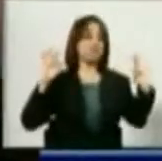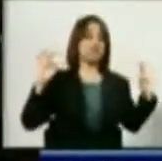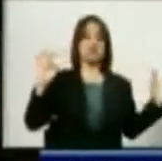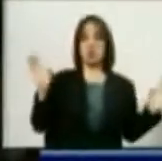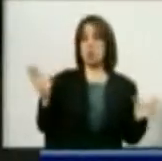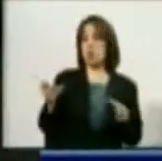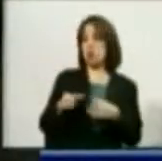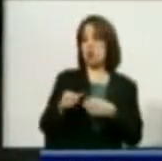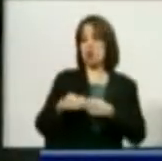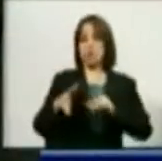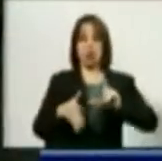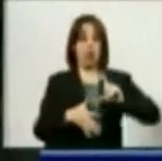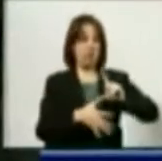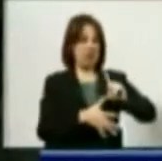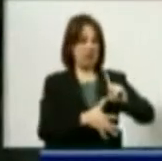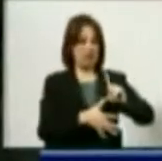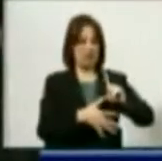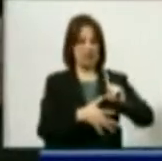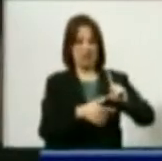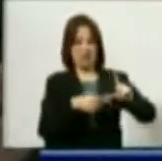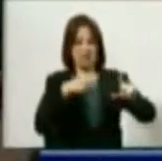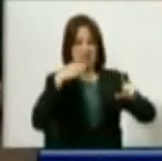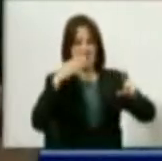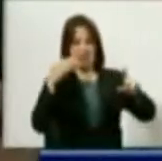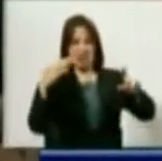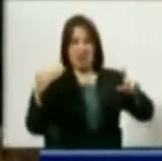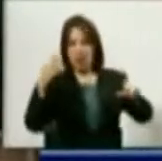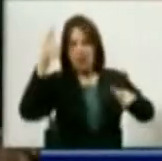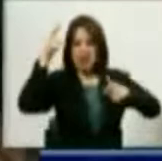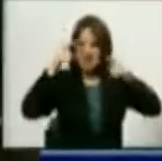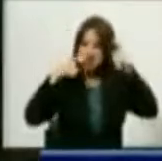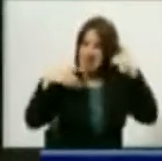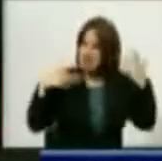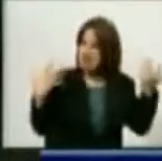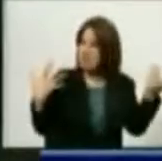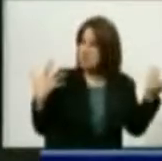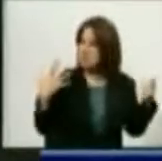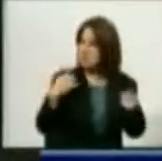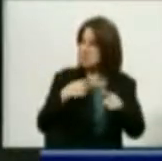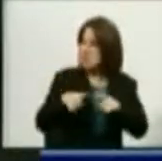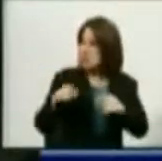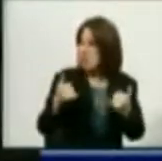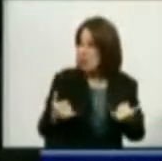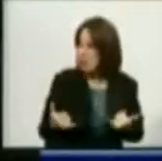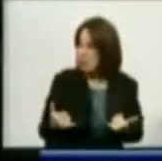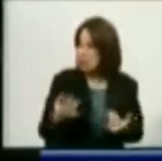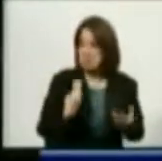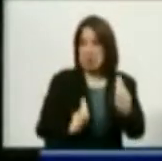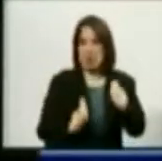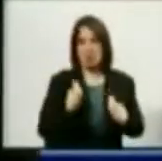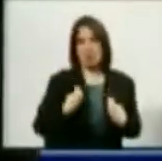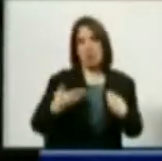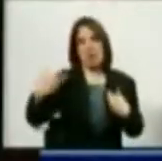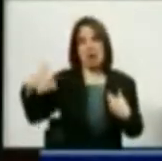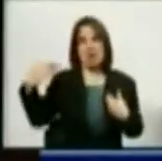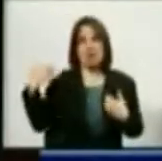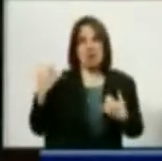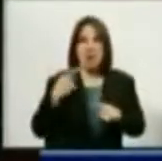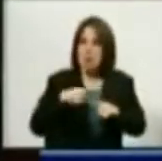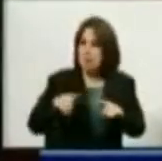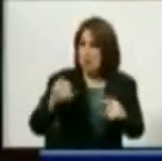del América Latina ya a estas alturas no me